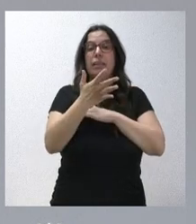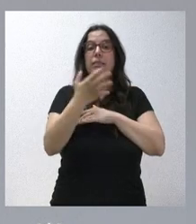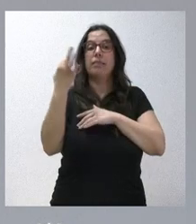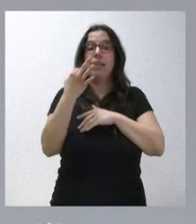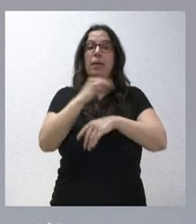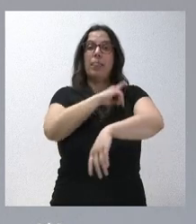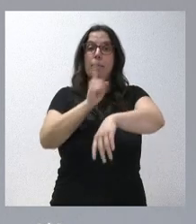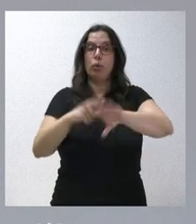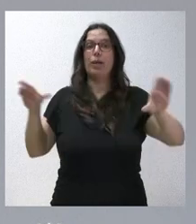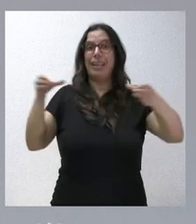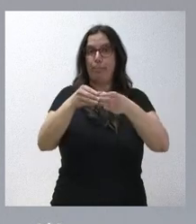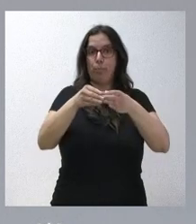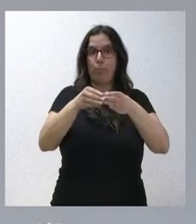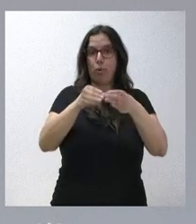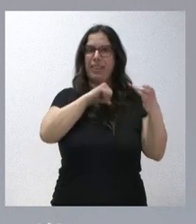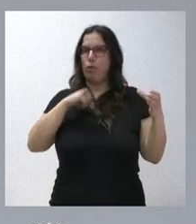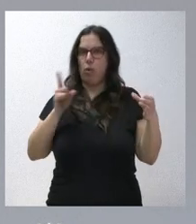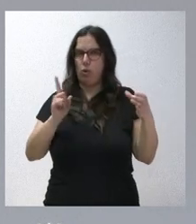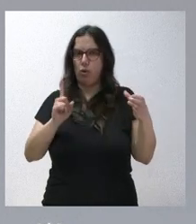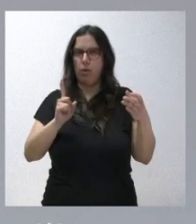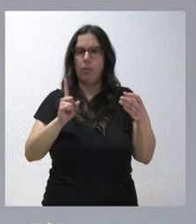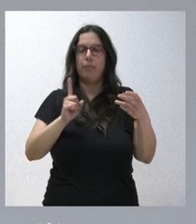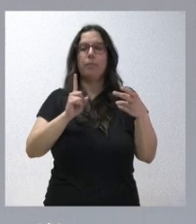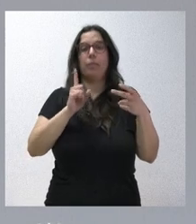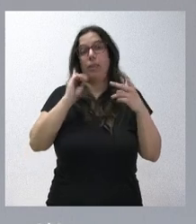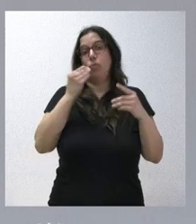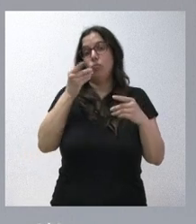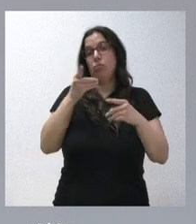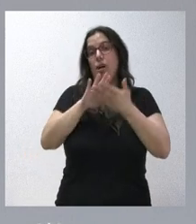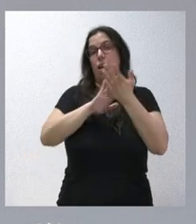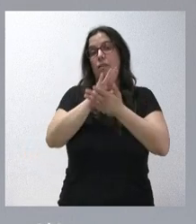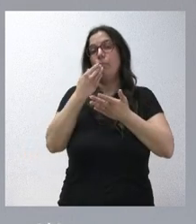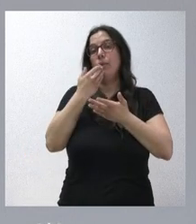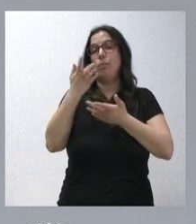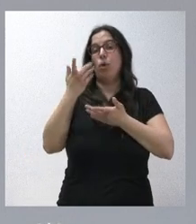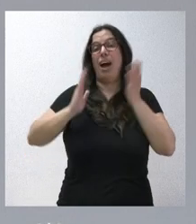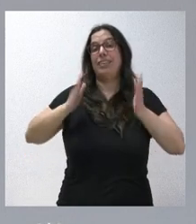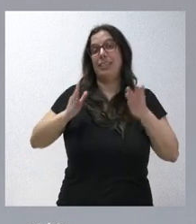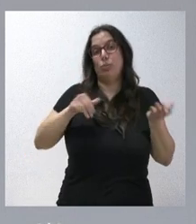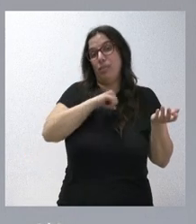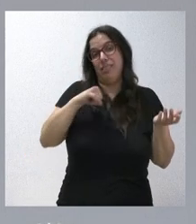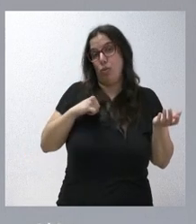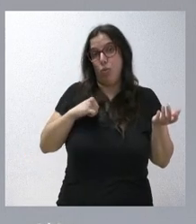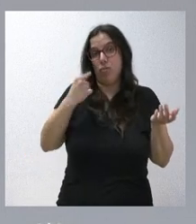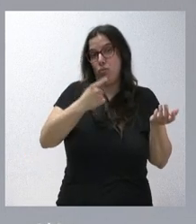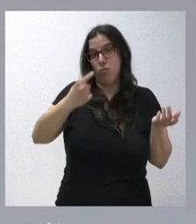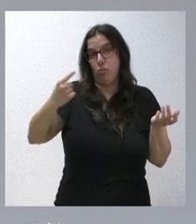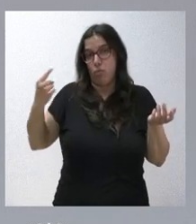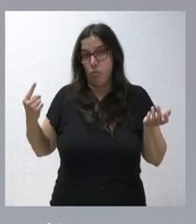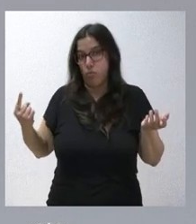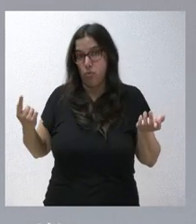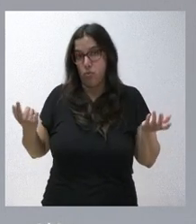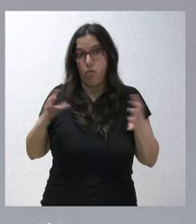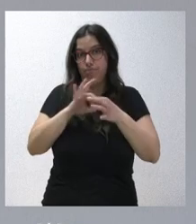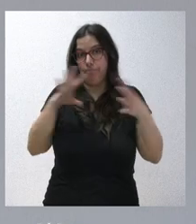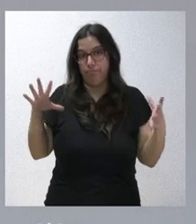deportes colectivos no individuales en el caso que usted Comenta estamos hablando de atletismo por lo tanto ese criterio